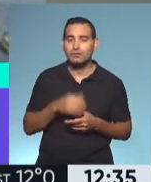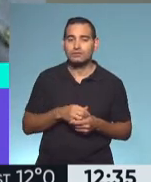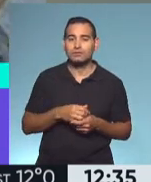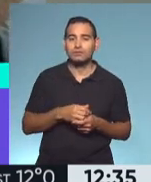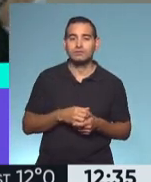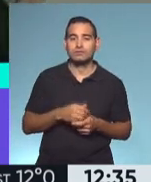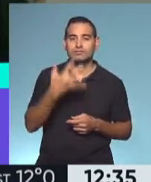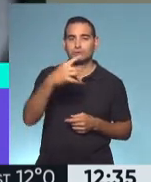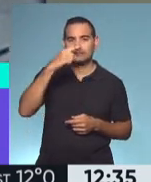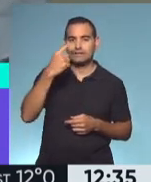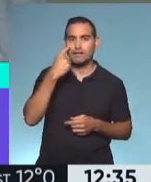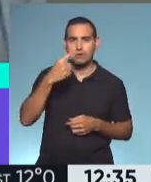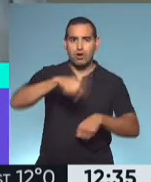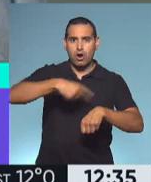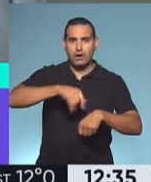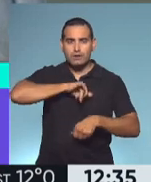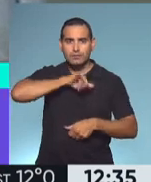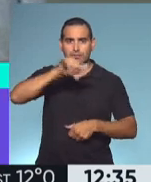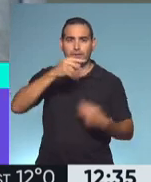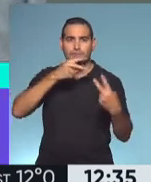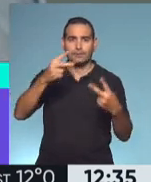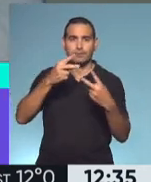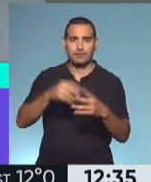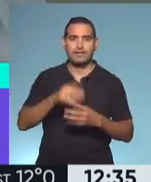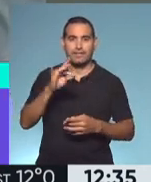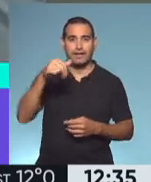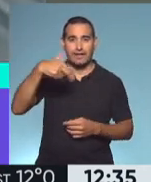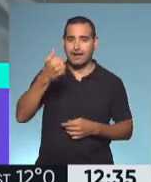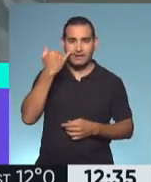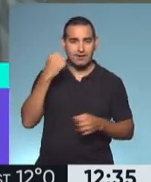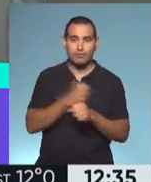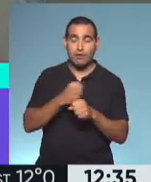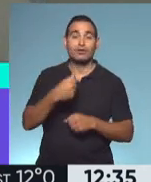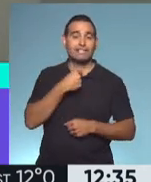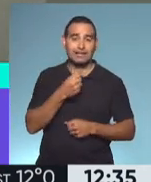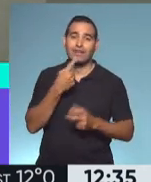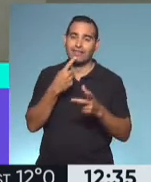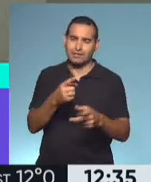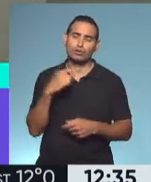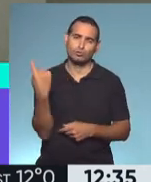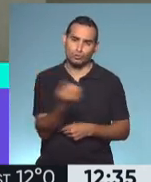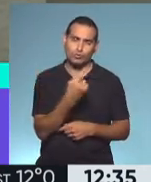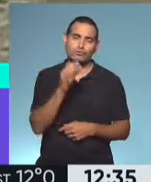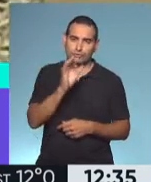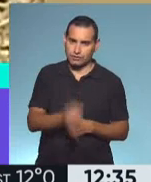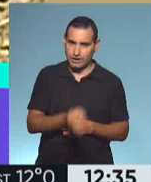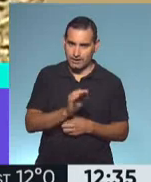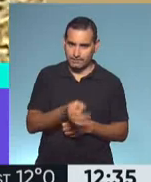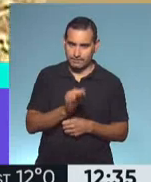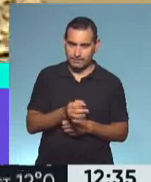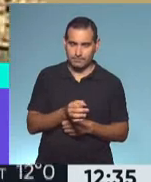57.000 horas de vuelo y está habilitado por la DNA. Quiero aclarar técnicamente, y todos lo sabemos perfectamente,